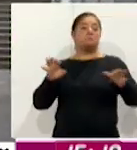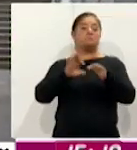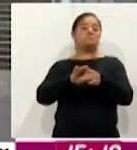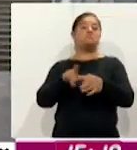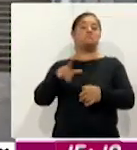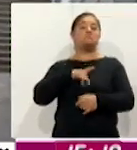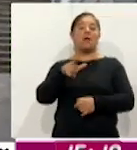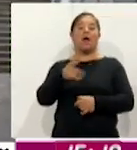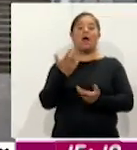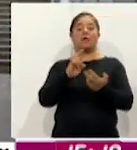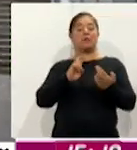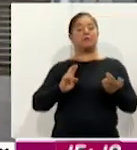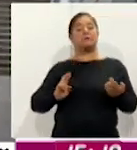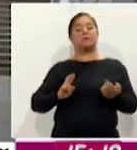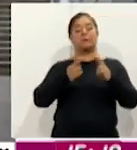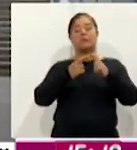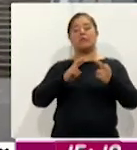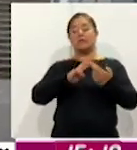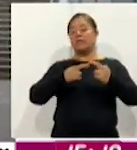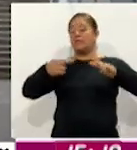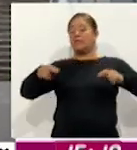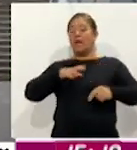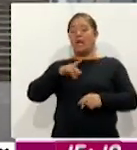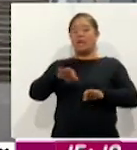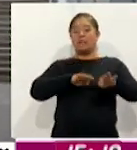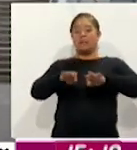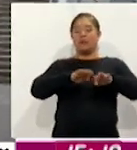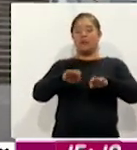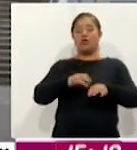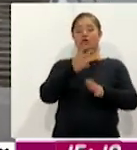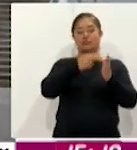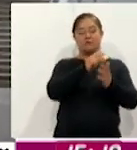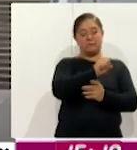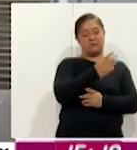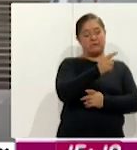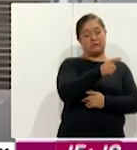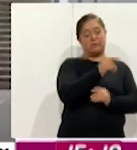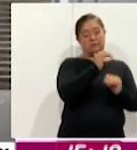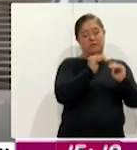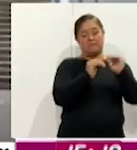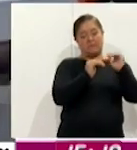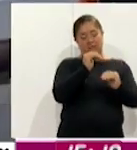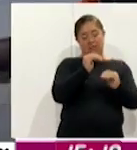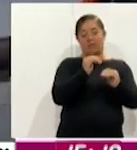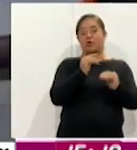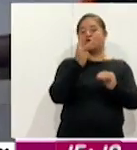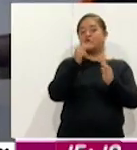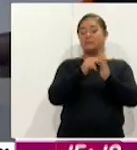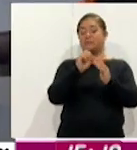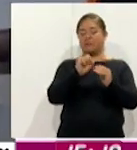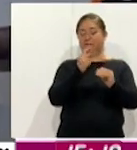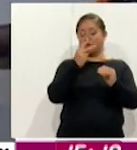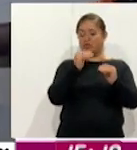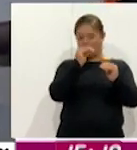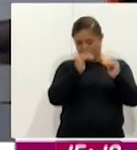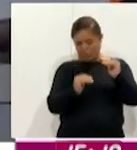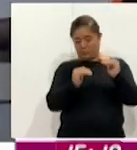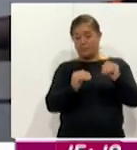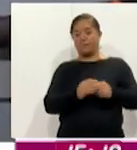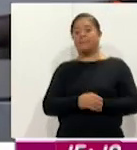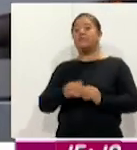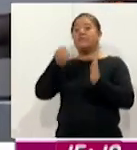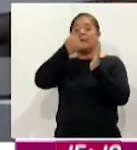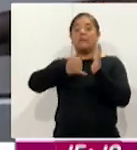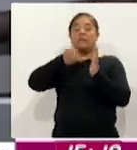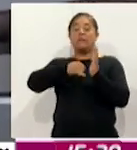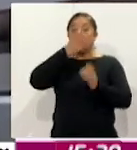de las relaciones laborales en México disminuyeron en el 2023 con respecto al 2022. El Instituto Nacional de Estadística y Geografía